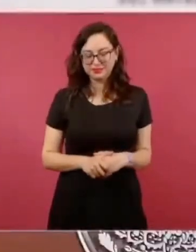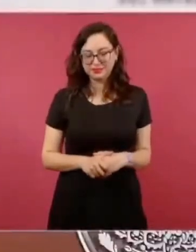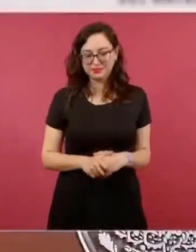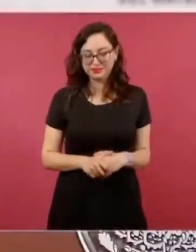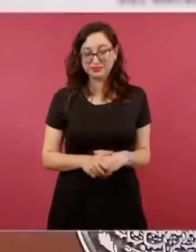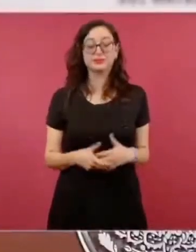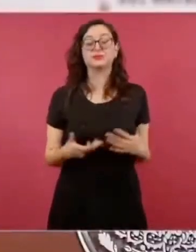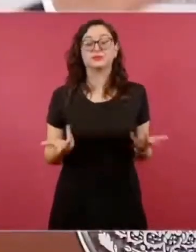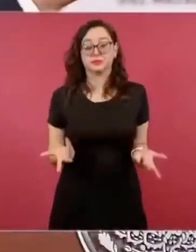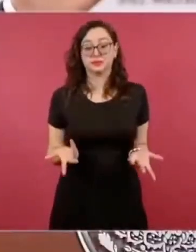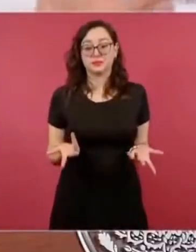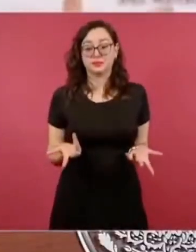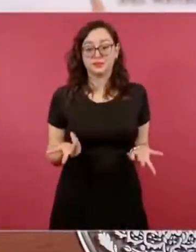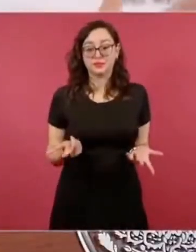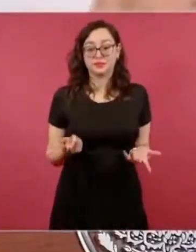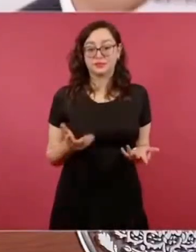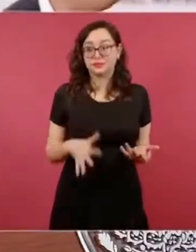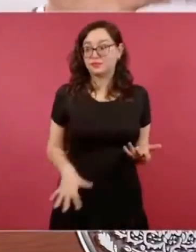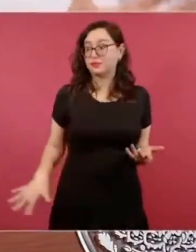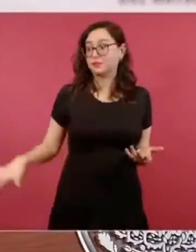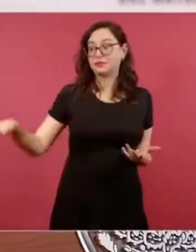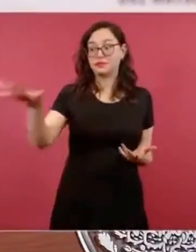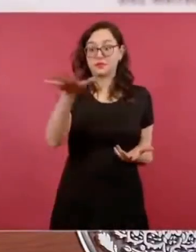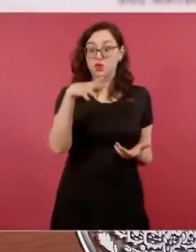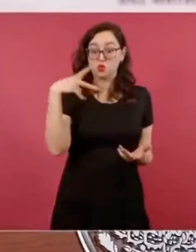lo que pertenecía a todo un pueblo.